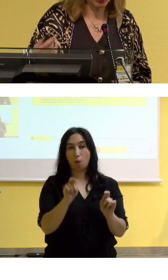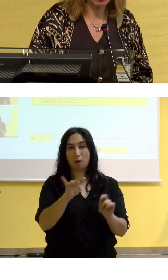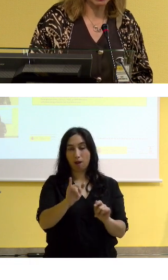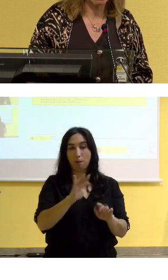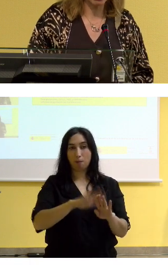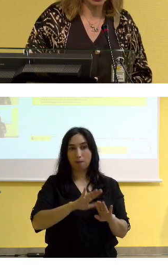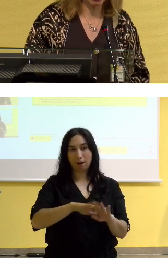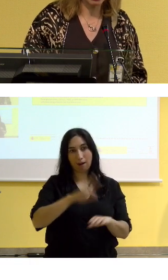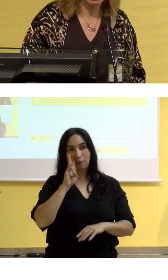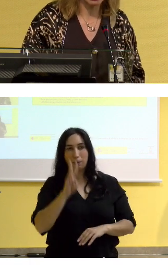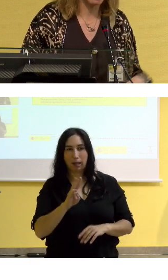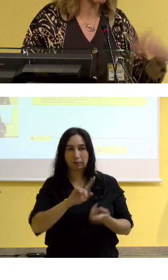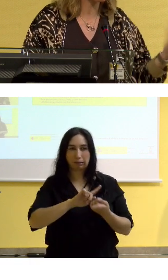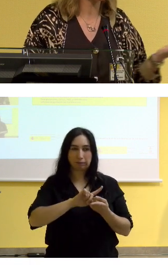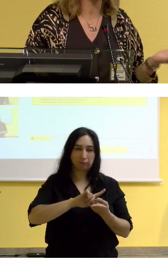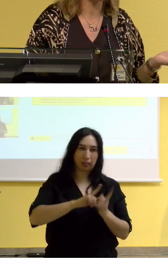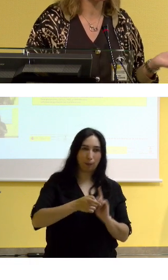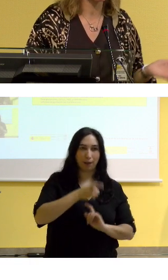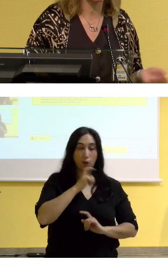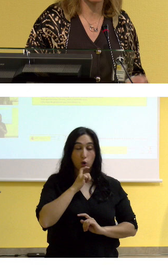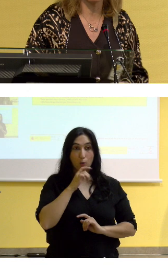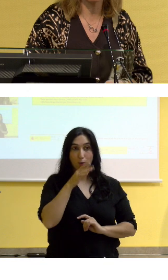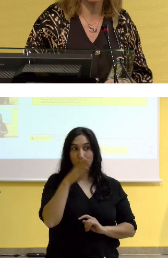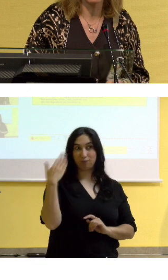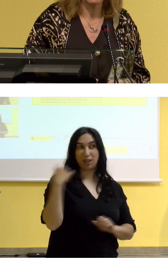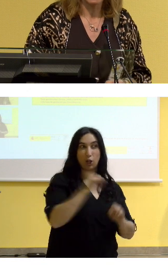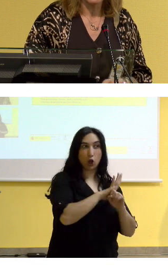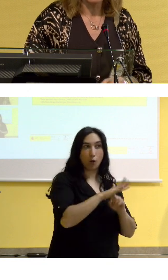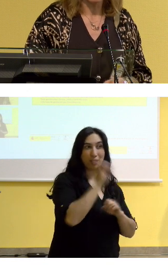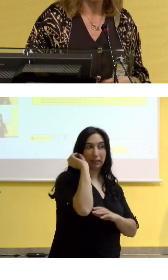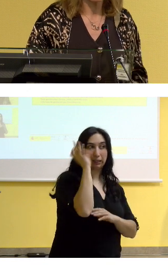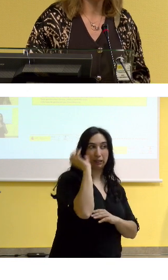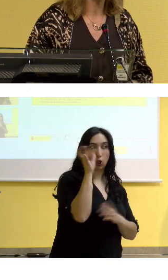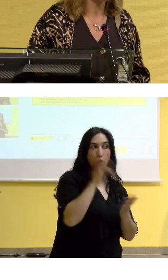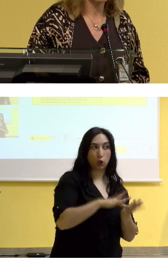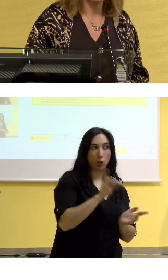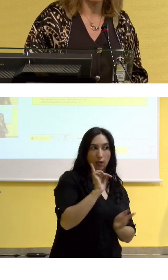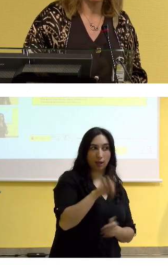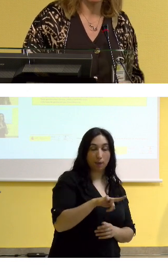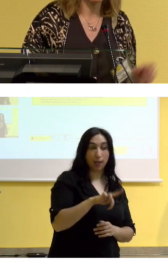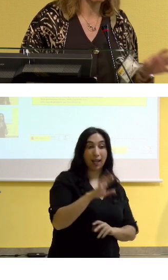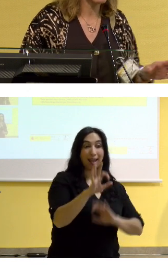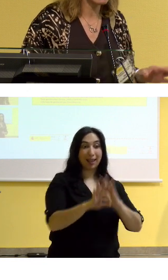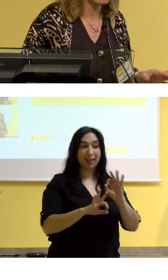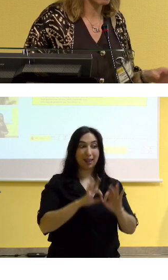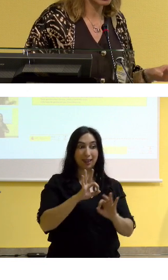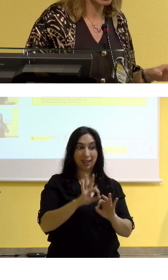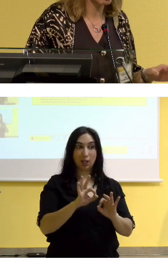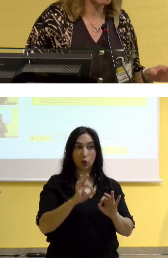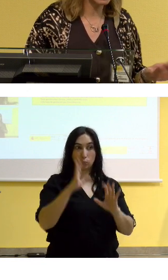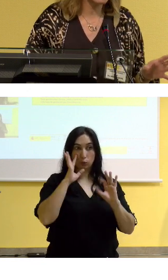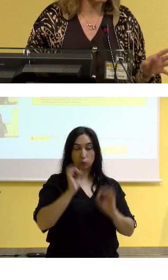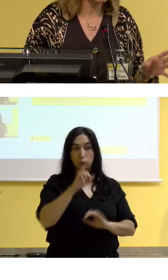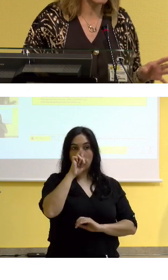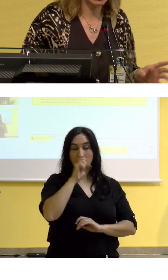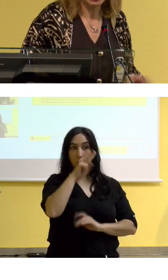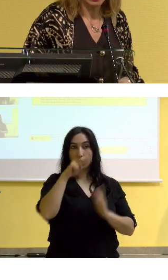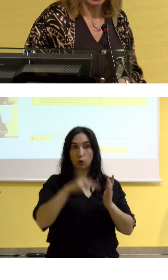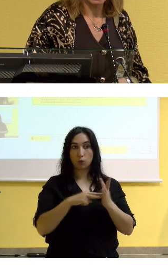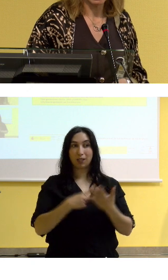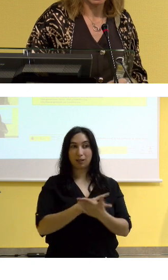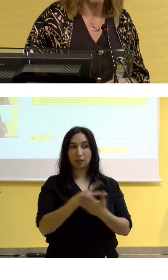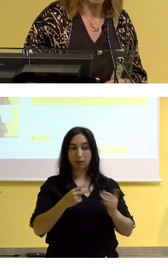que veáis cómo han cambiado las cosas, en el COVID hicimos ya una charla de estas y los ciclos iniciados que estaban registrados en el